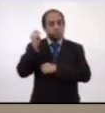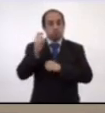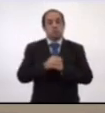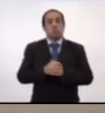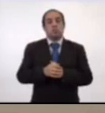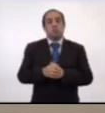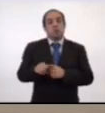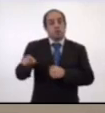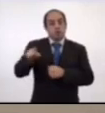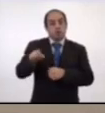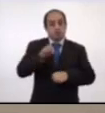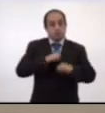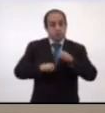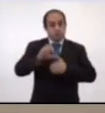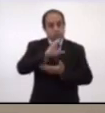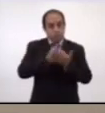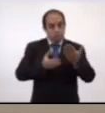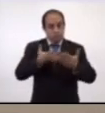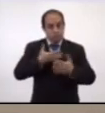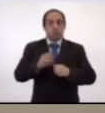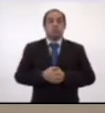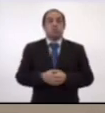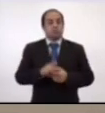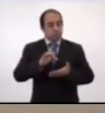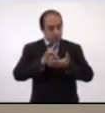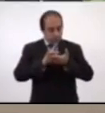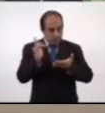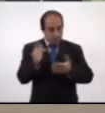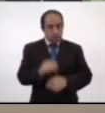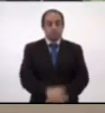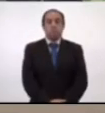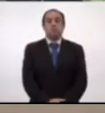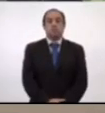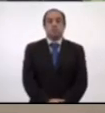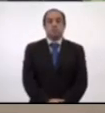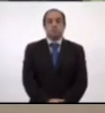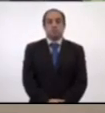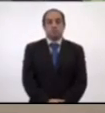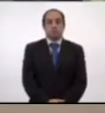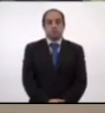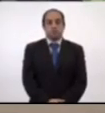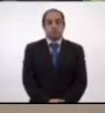los cuales han sido contratados. Muchísimas gracias.